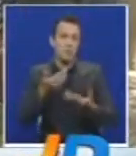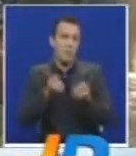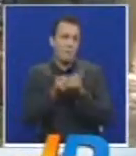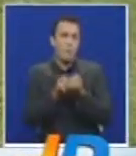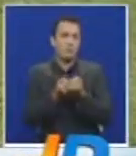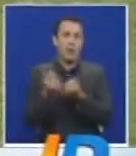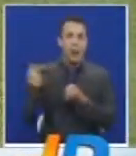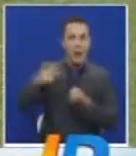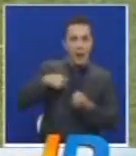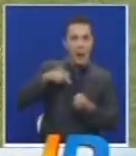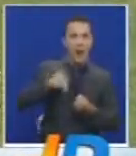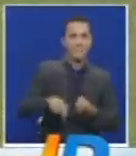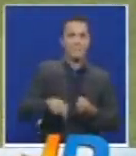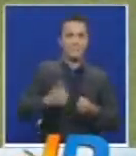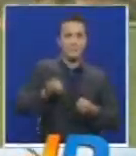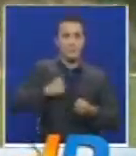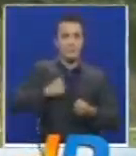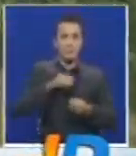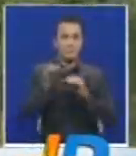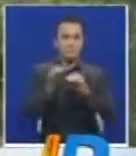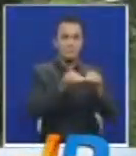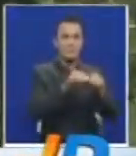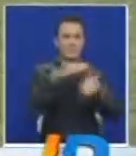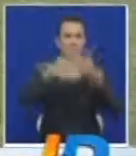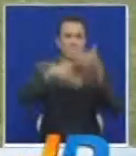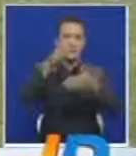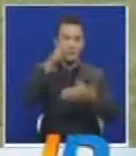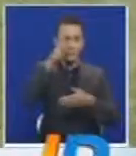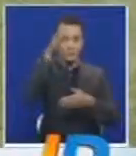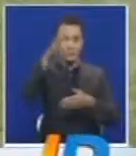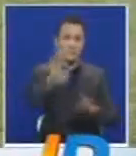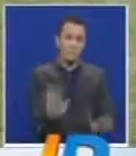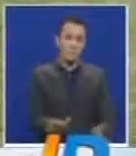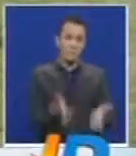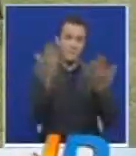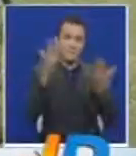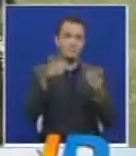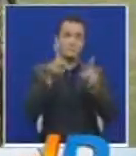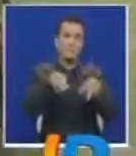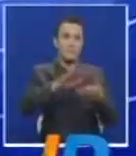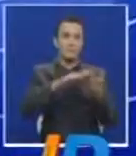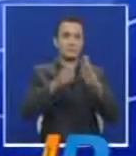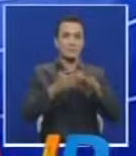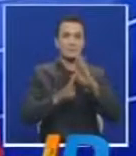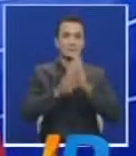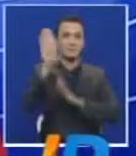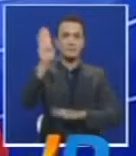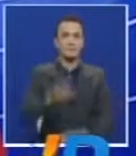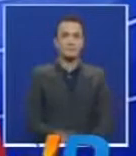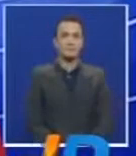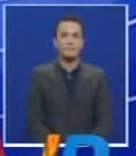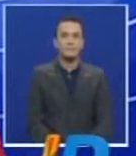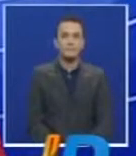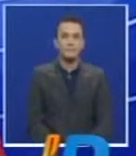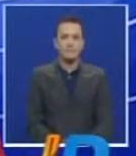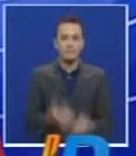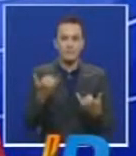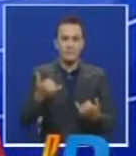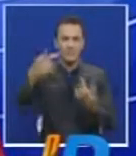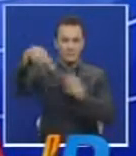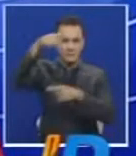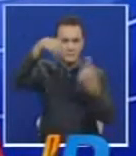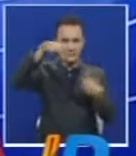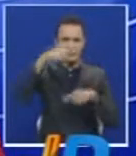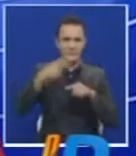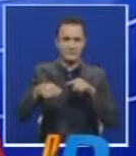patrocinios, ellos tienen la posibilidad de generar un futuro mucho mejor para ellos y para sus comunidades. Momento de conocer las noticias